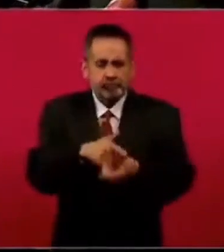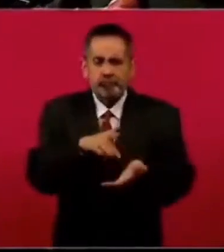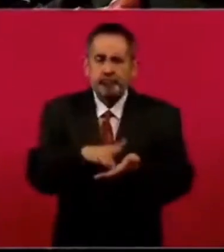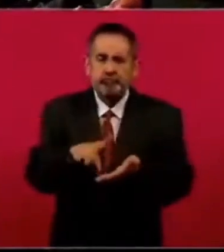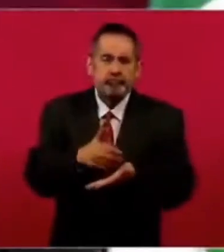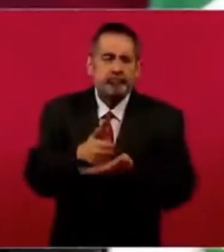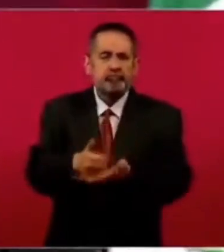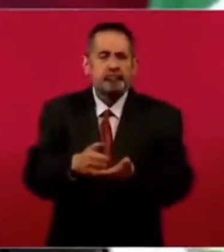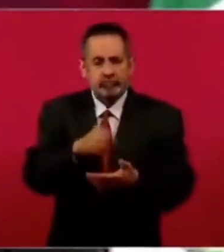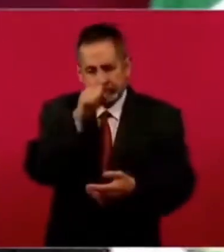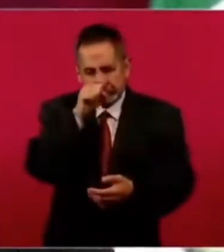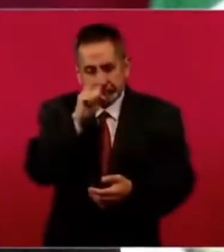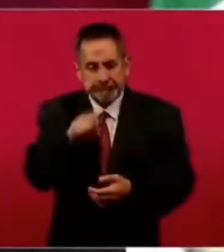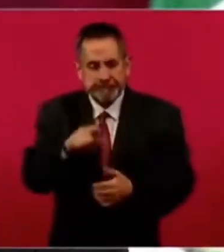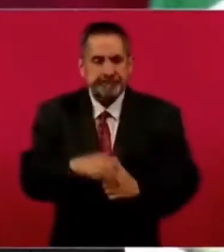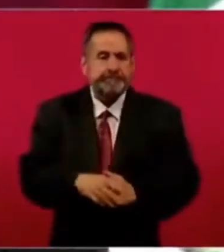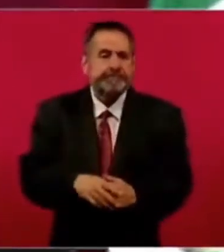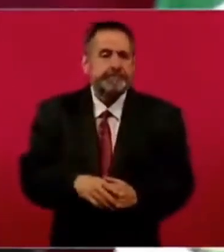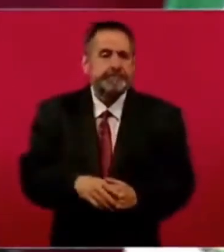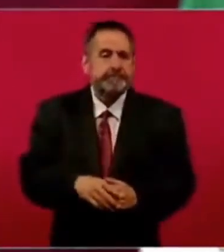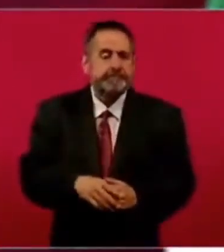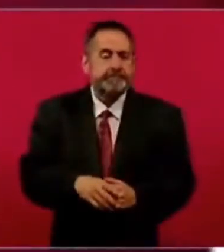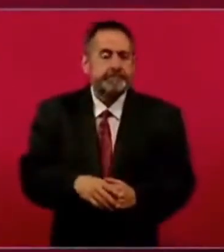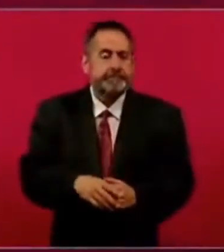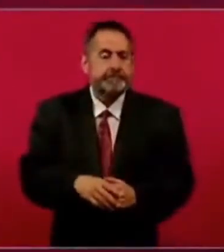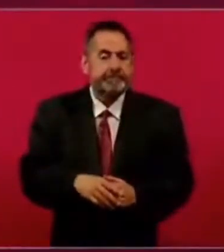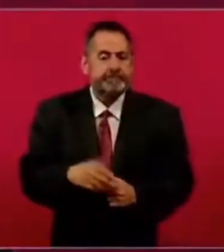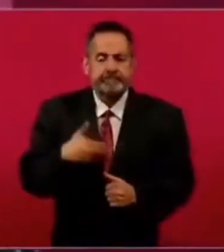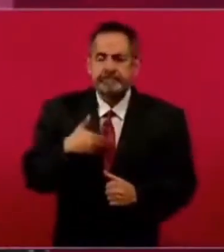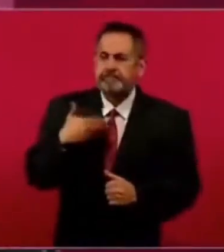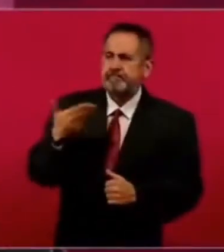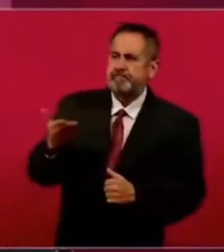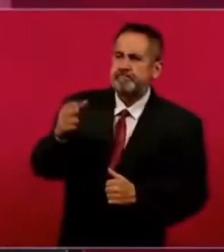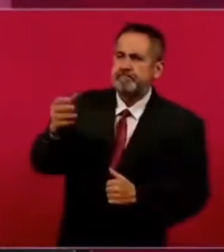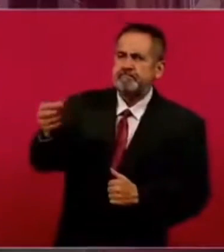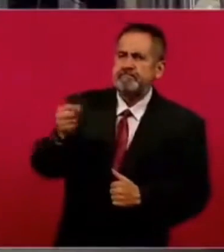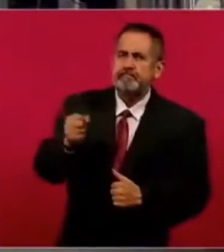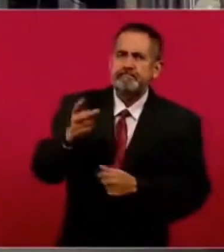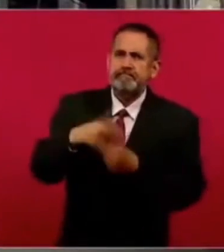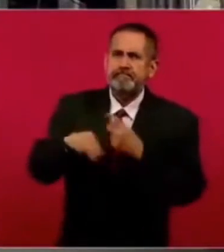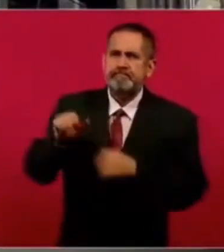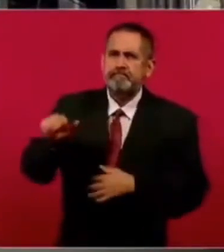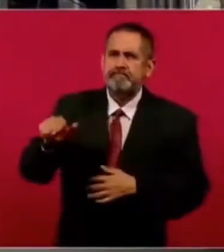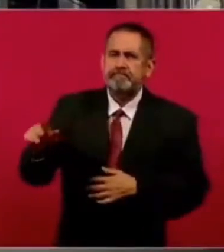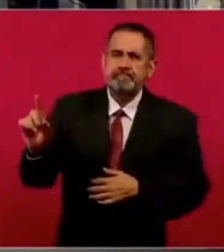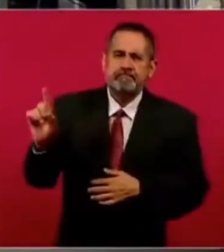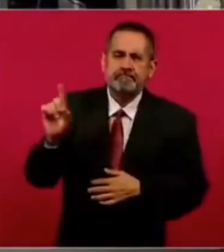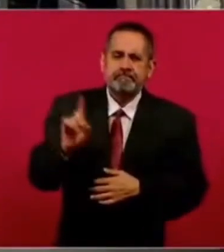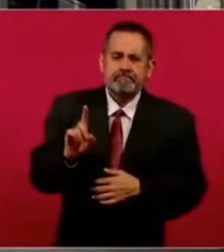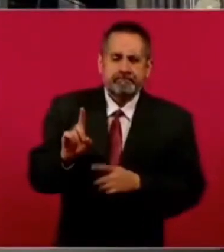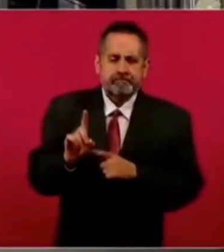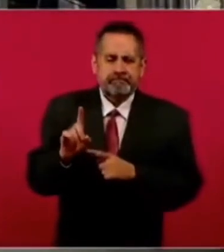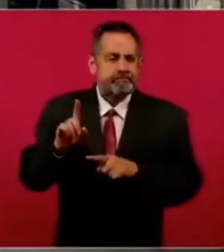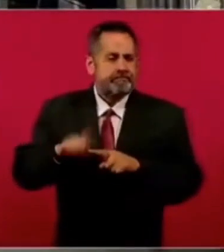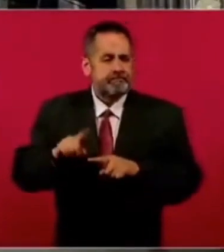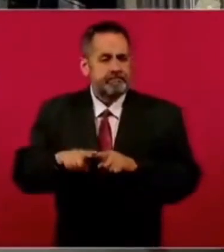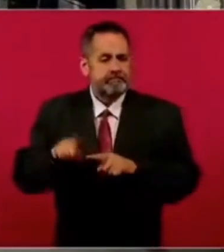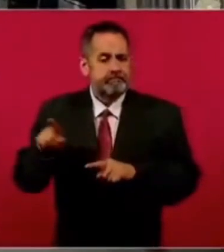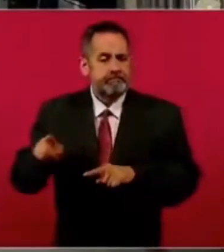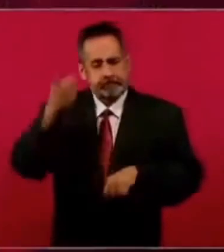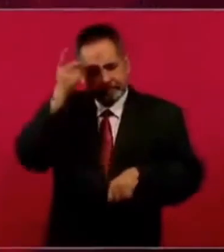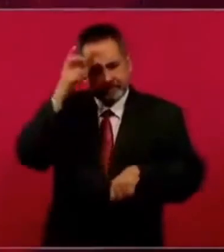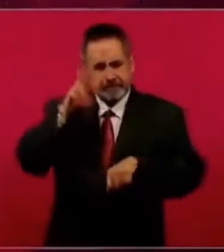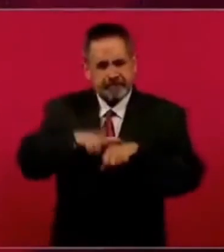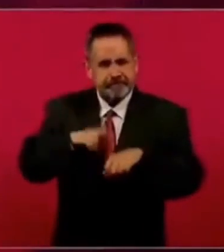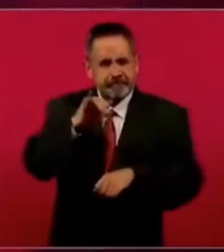apoyándolos. Entonces, le voy a pedir que esté con nosotros, sí, el director